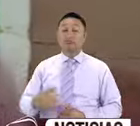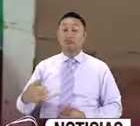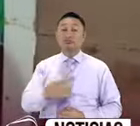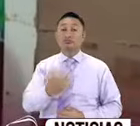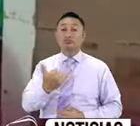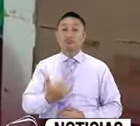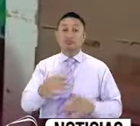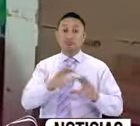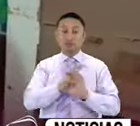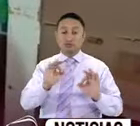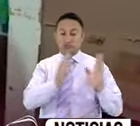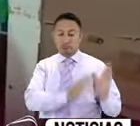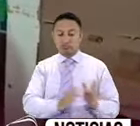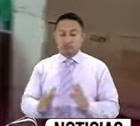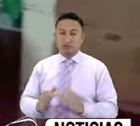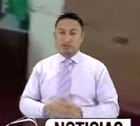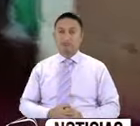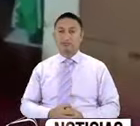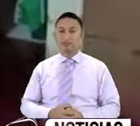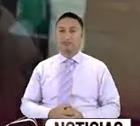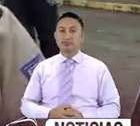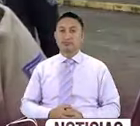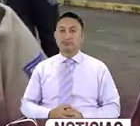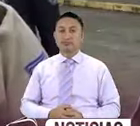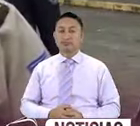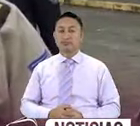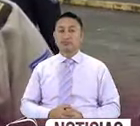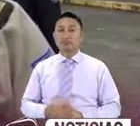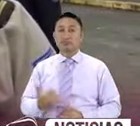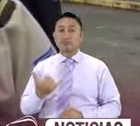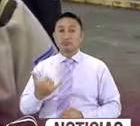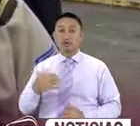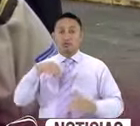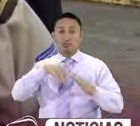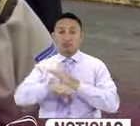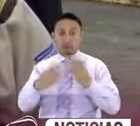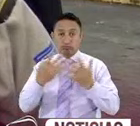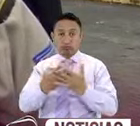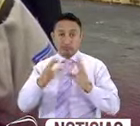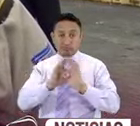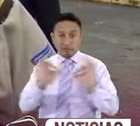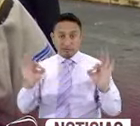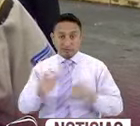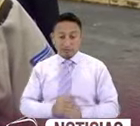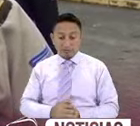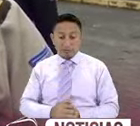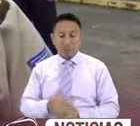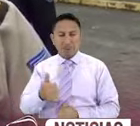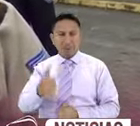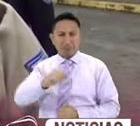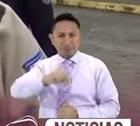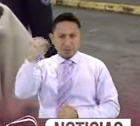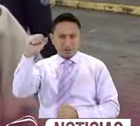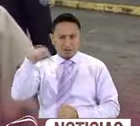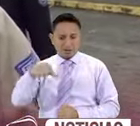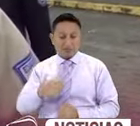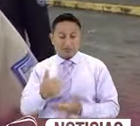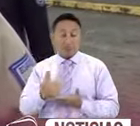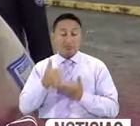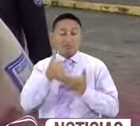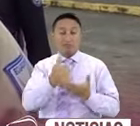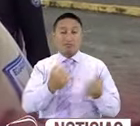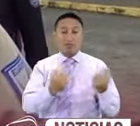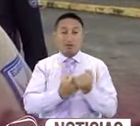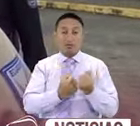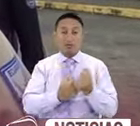orden de los pabellones. Hasta el momento ha sido una intervención limpia, una intervención exitosa y la colaboración de las personas privadas de